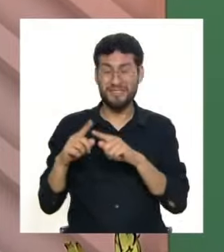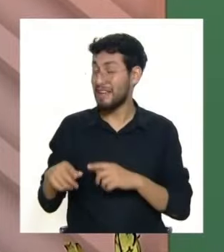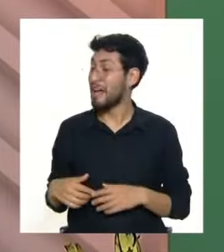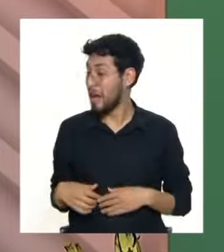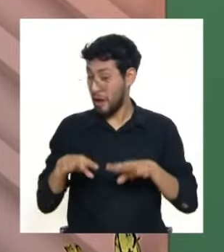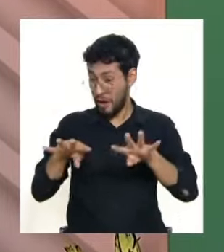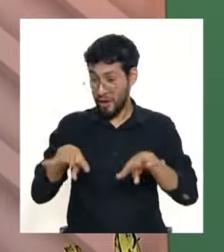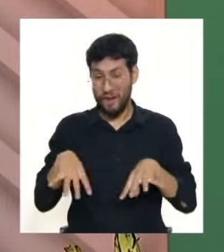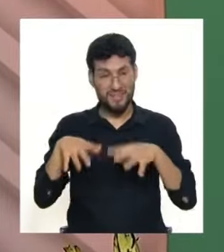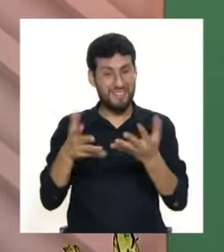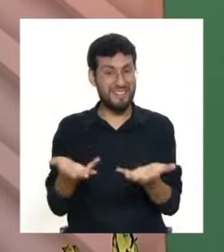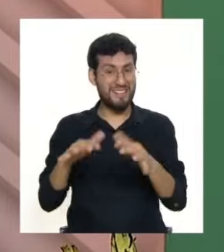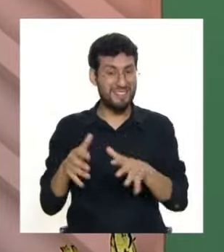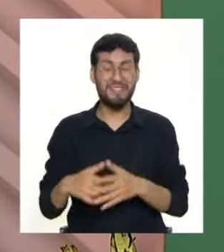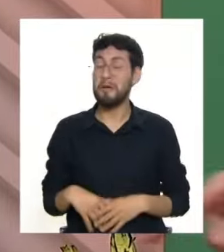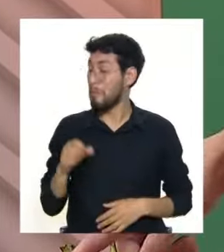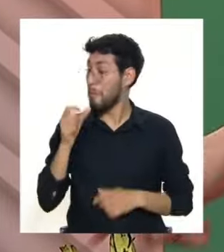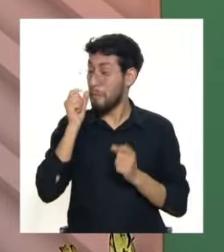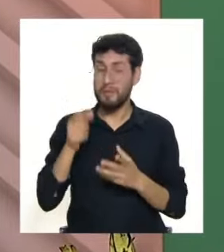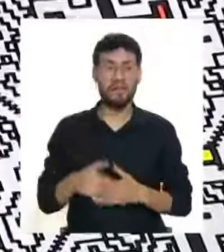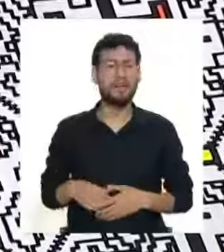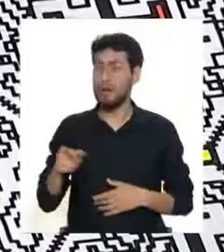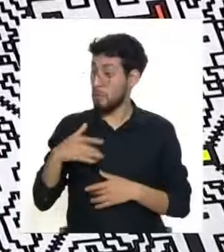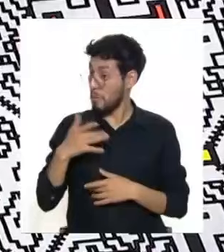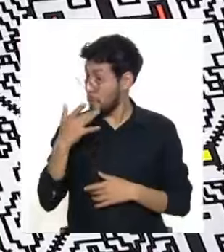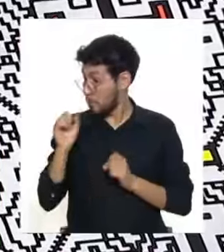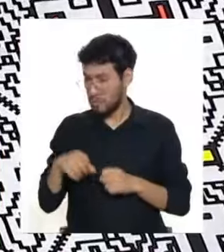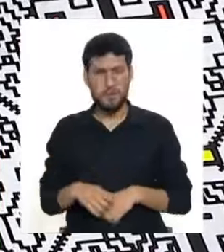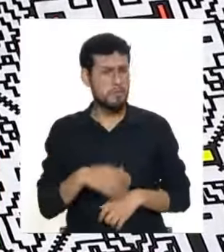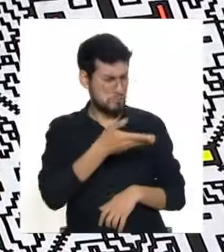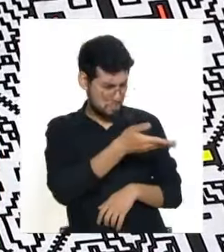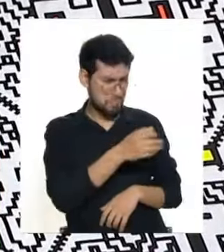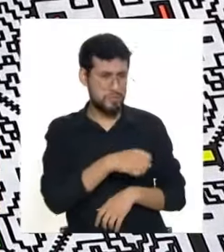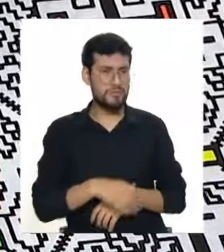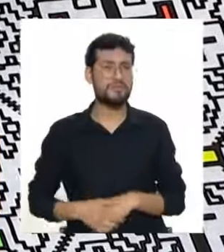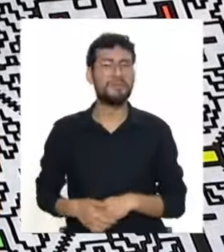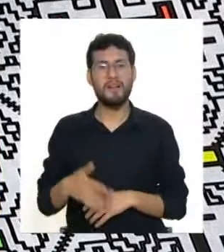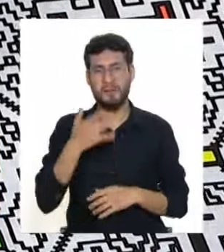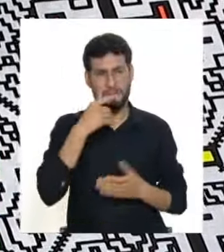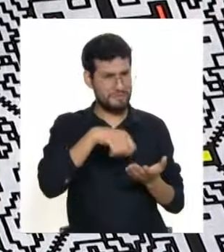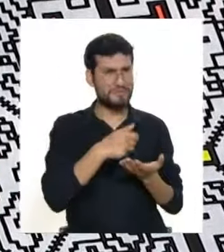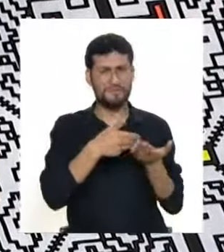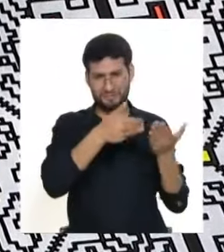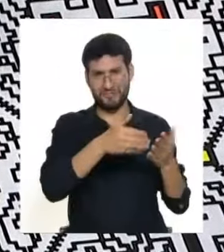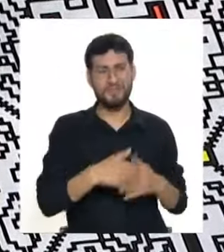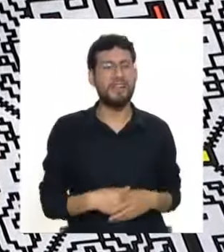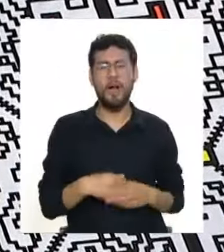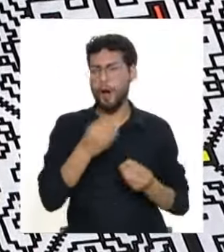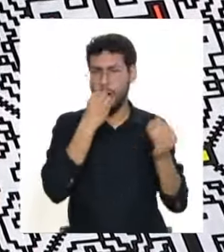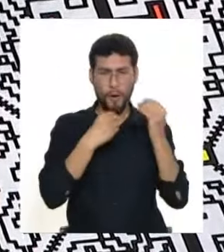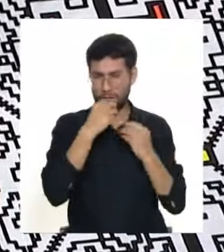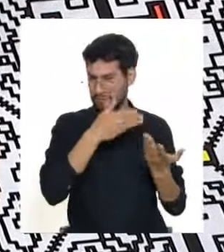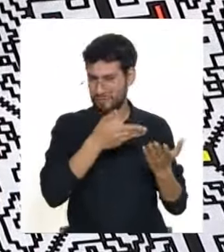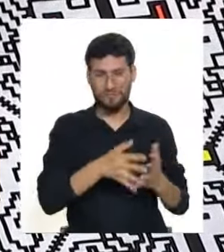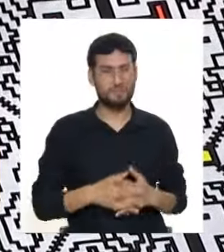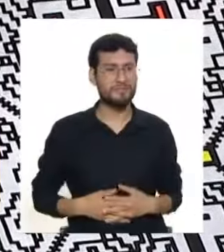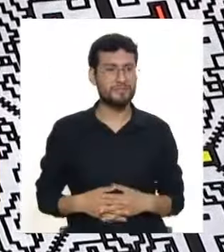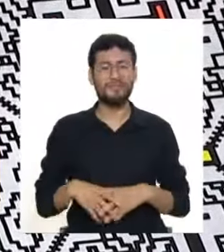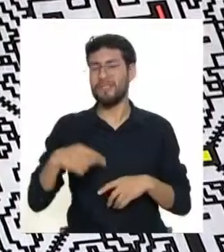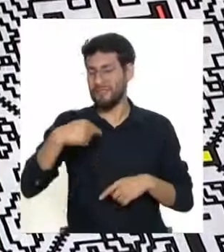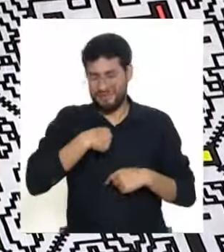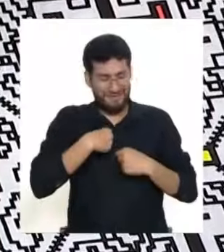diferentes presentaciones. Exactamente, diferentes presentaciones. ¿Y esto lo puedo probar? Sí, cómo no. Acá está. Ay, Vamos todo está esto. Comestible. A ver. Menos